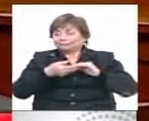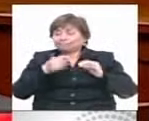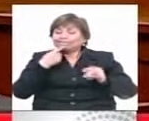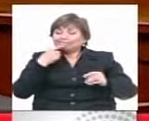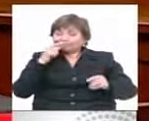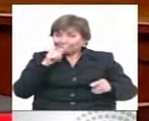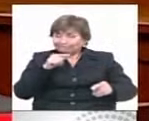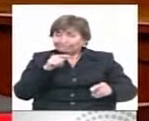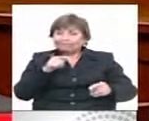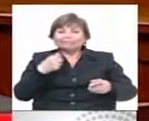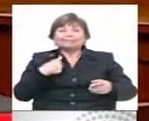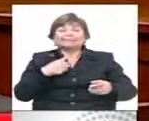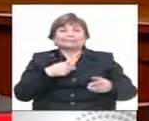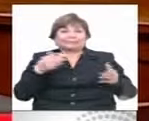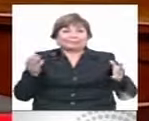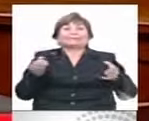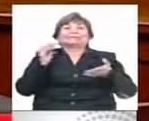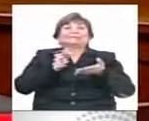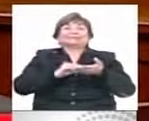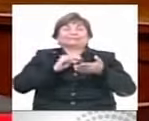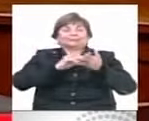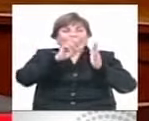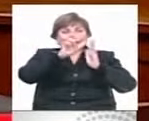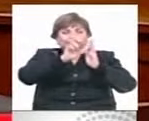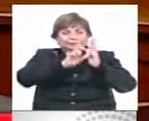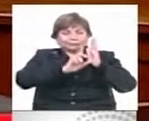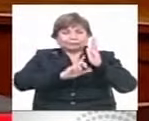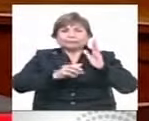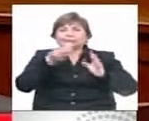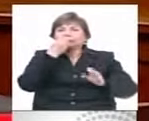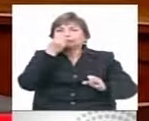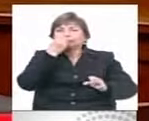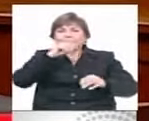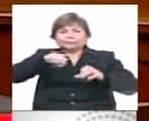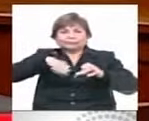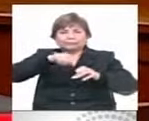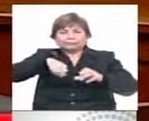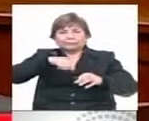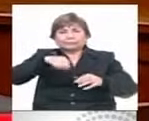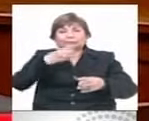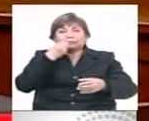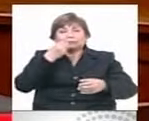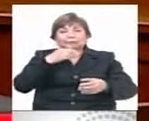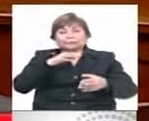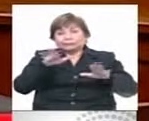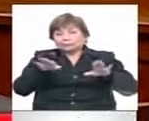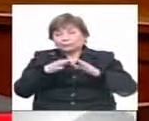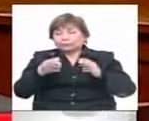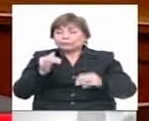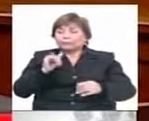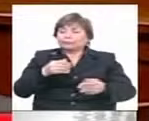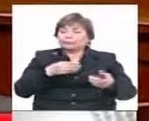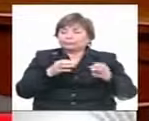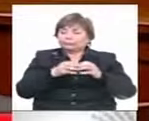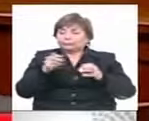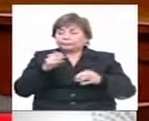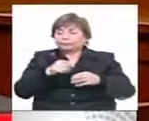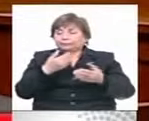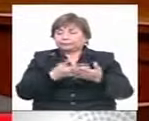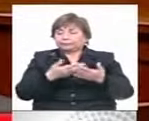respecto, venimos implementando el registro unificado de comedores y ollas comunes. A la fecha se ha identificado